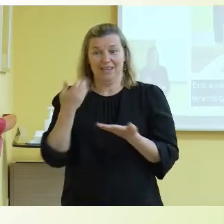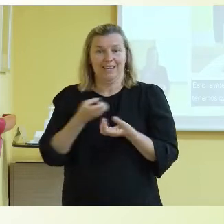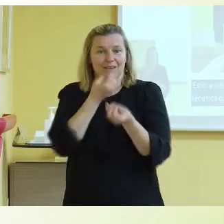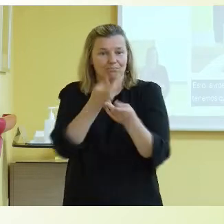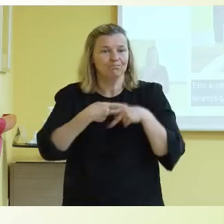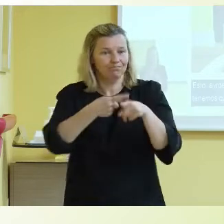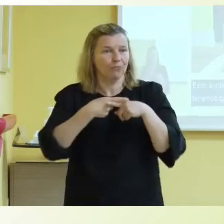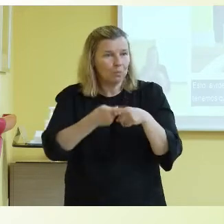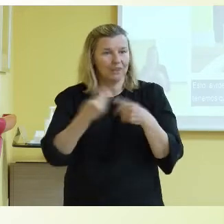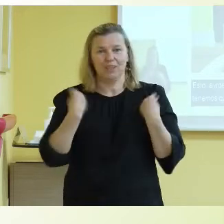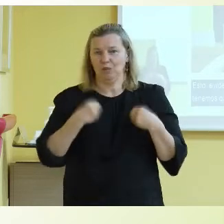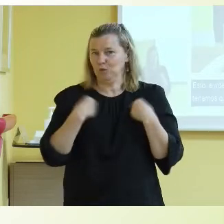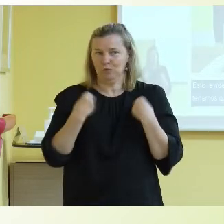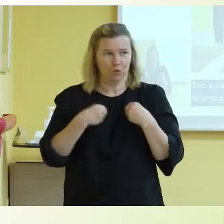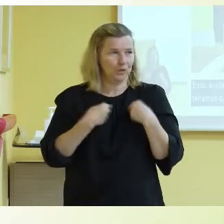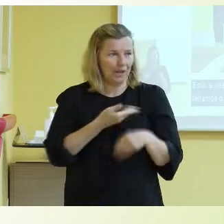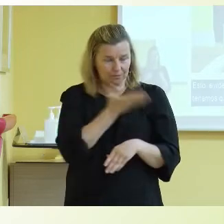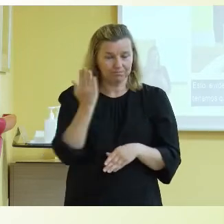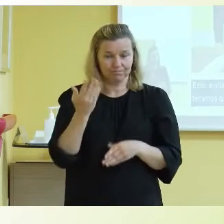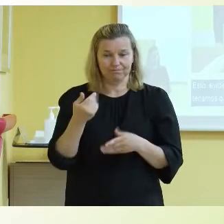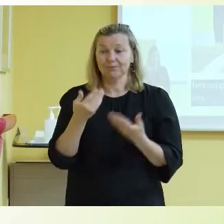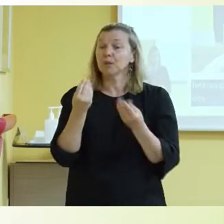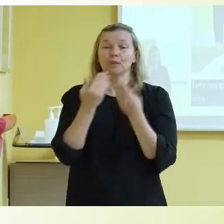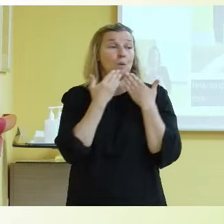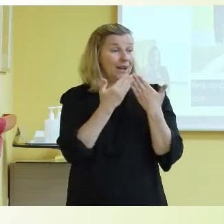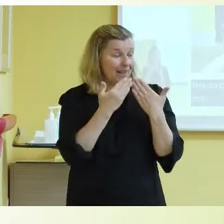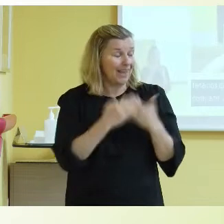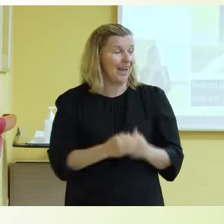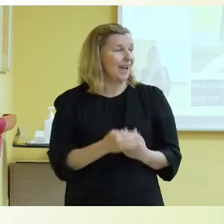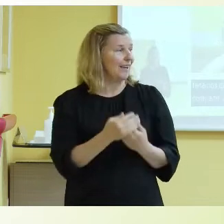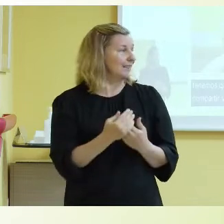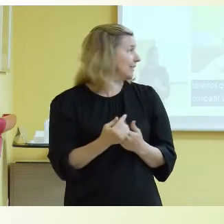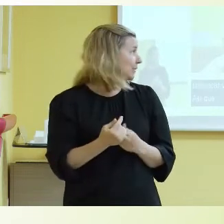y disfrutar. Así que, Manuel, muchísimas gracias una vez más.